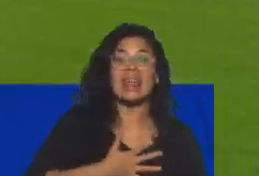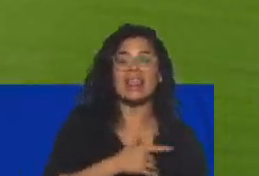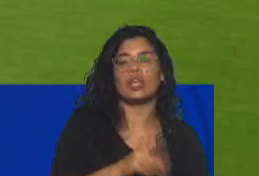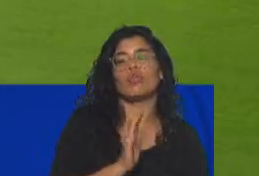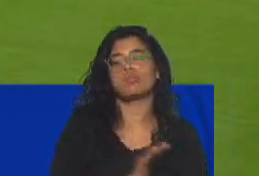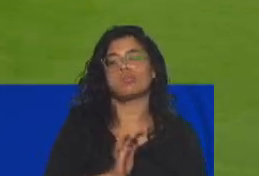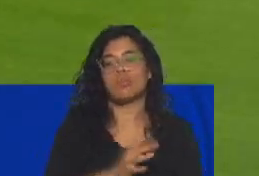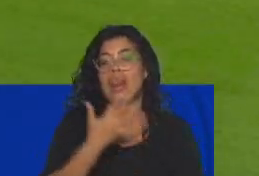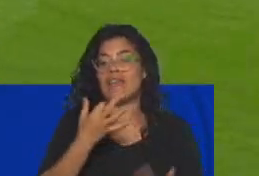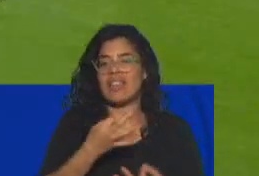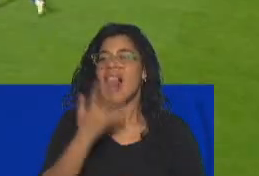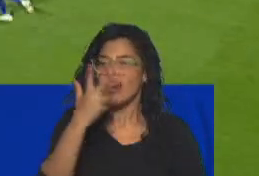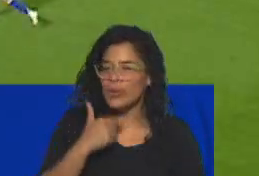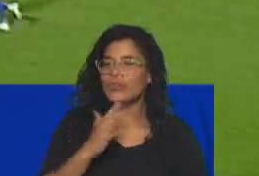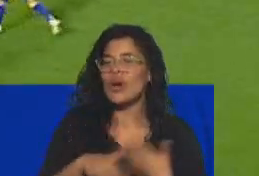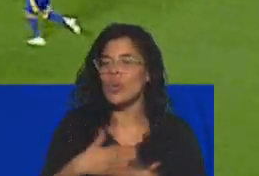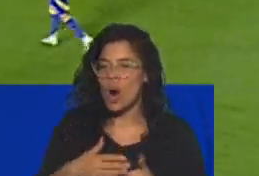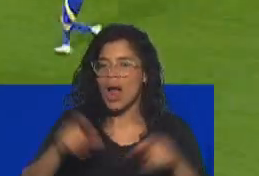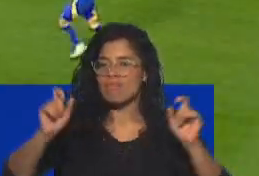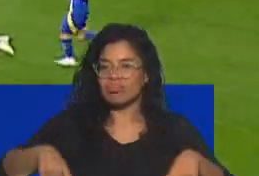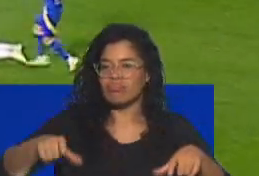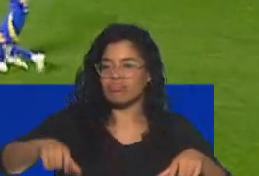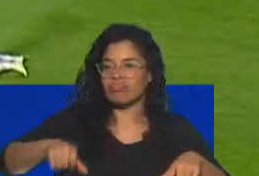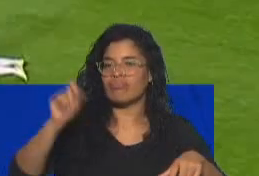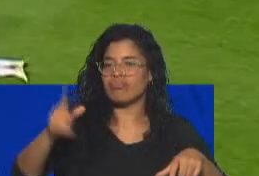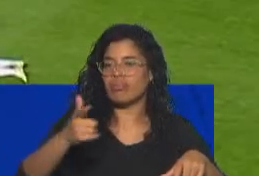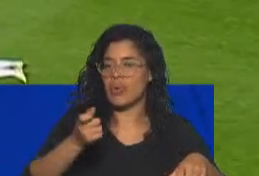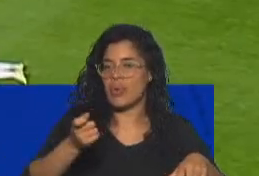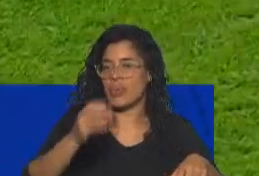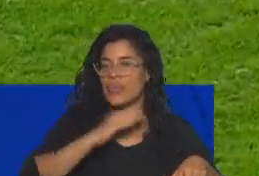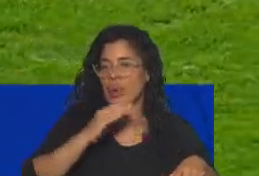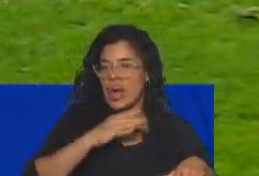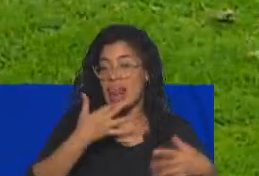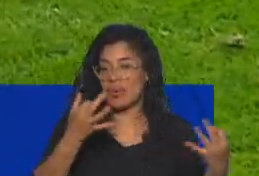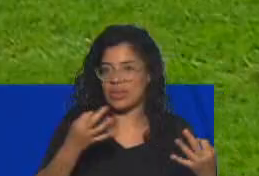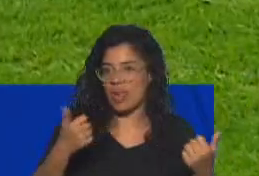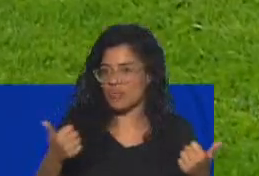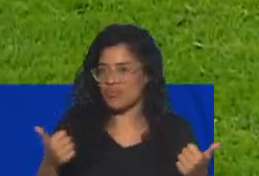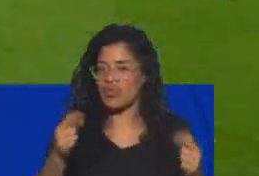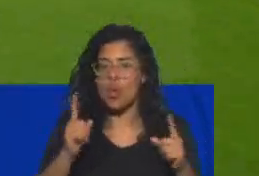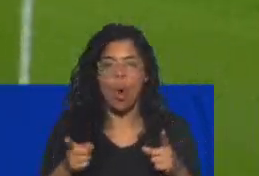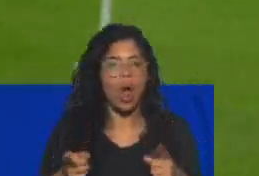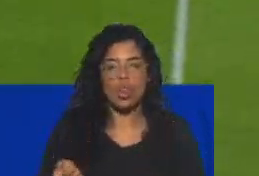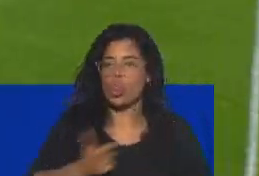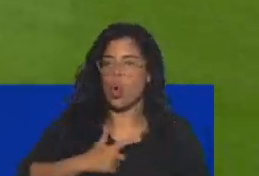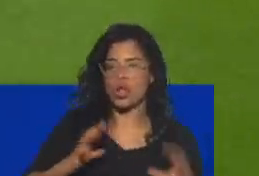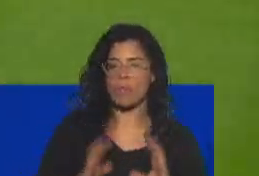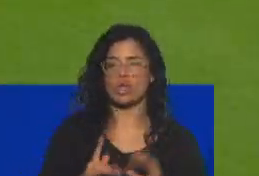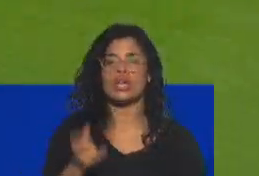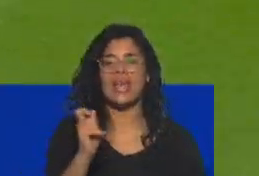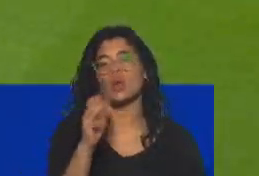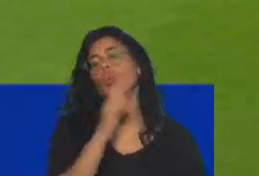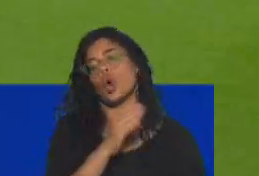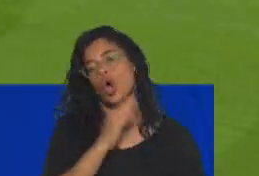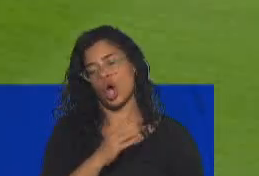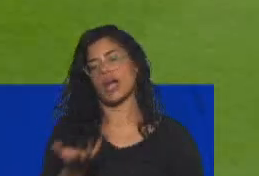nada en la Bombonera le gusta jugar y se prestó el partido para el contragolpe. A pesar de todo esto, el dominio siguió siendo de Boca, que tuvo,